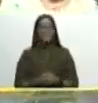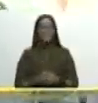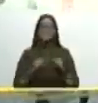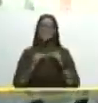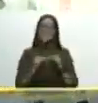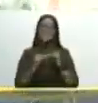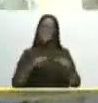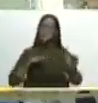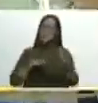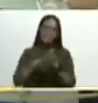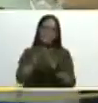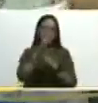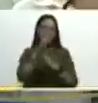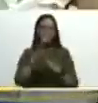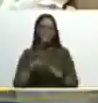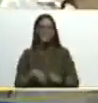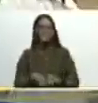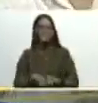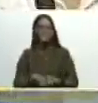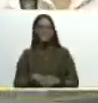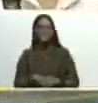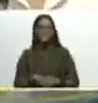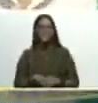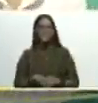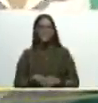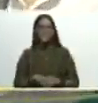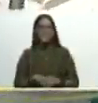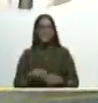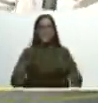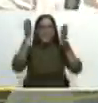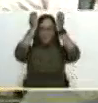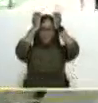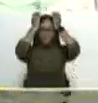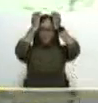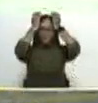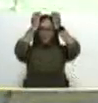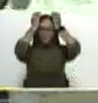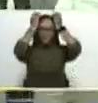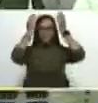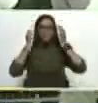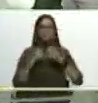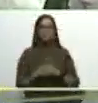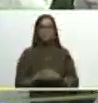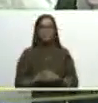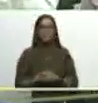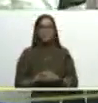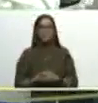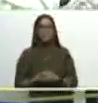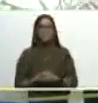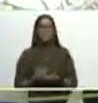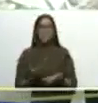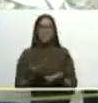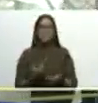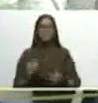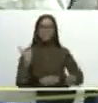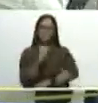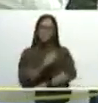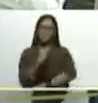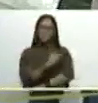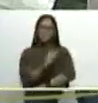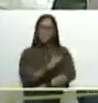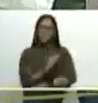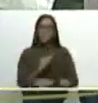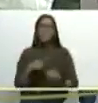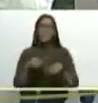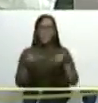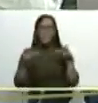Seguimos adelante. La enfermera que del departamento Carmen. De inmunizaciones que completa el área de pediatría, no